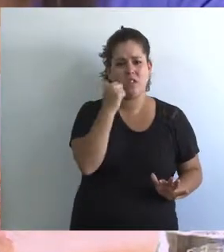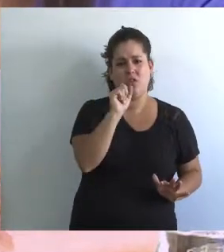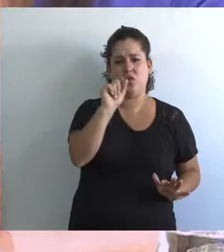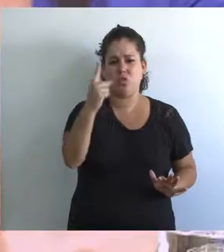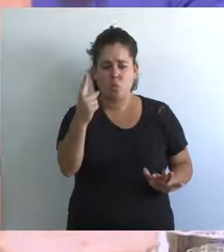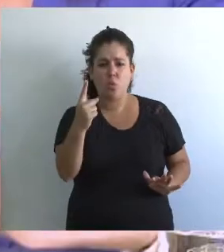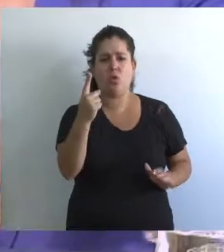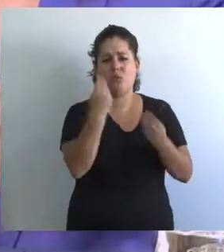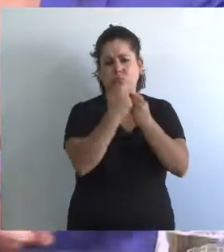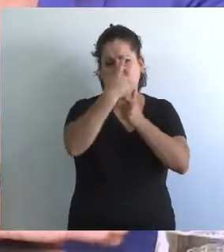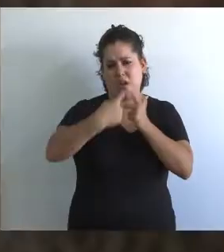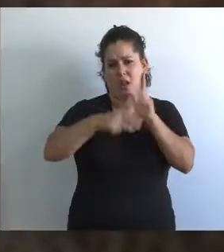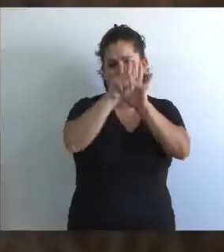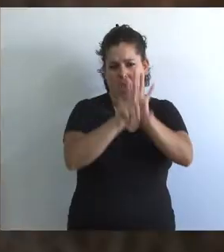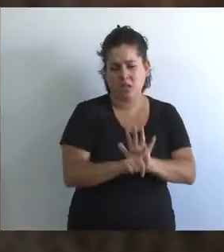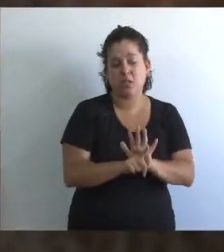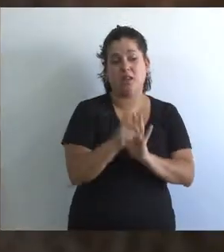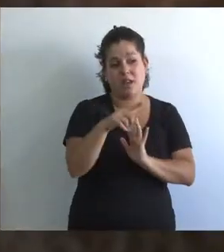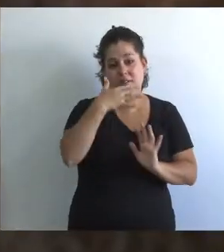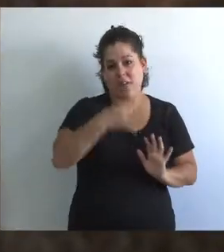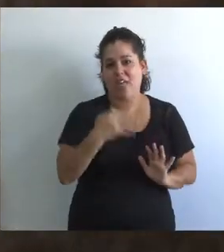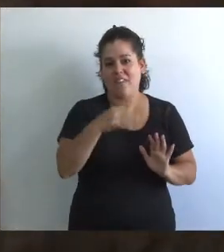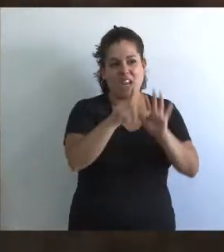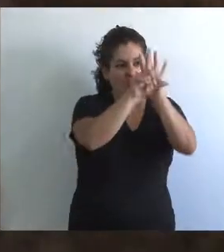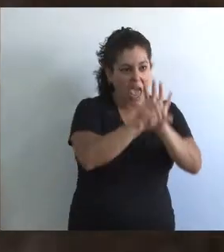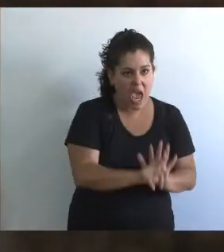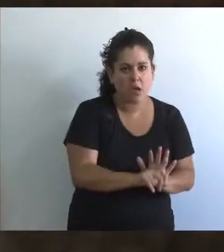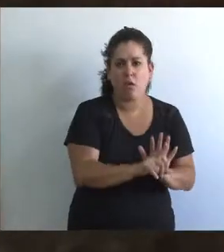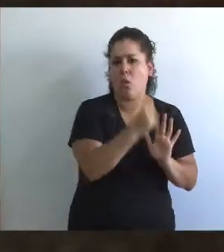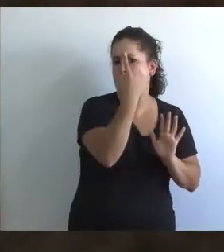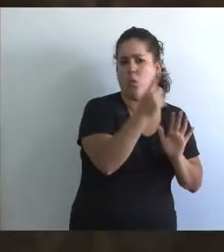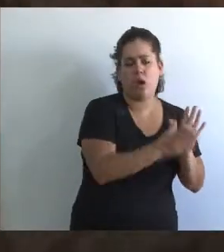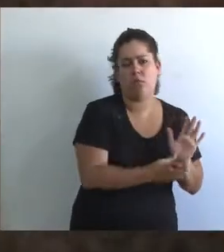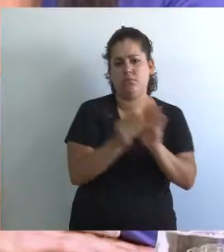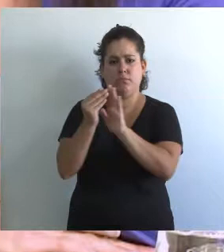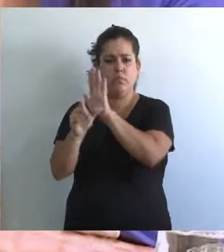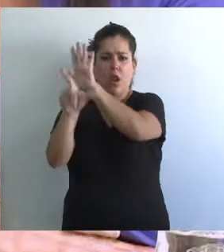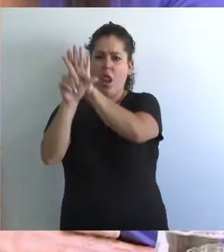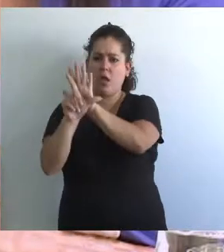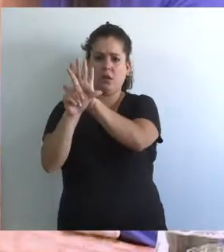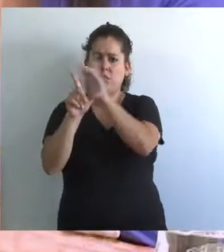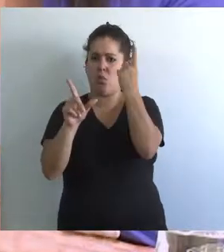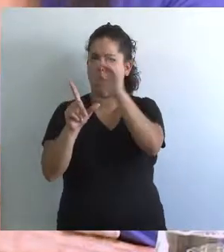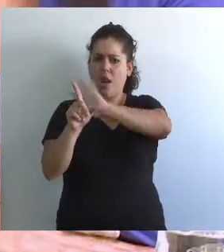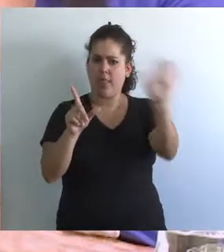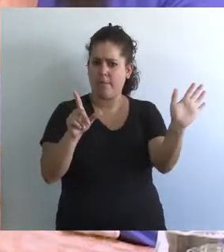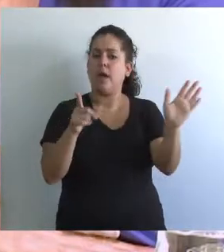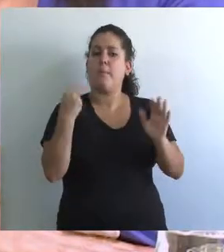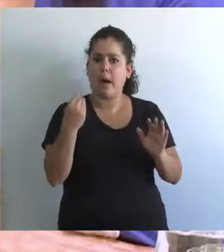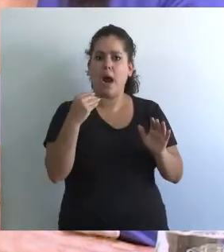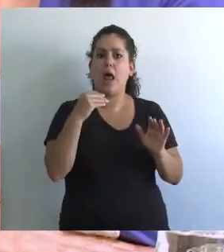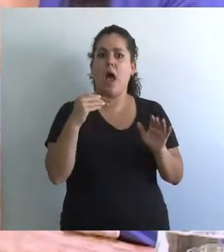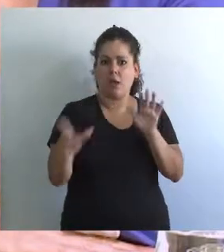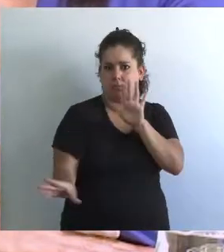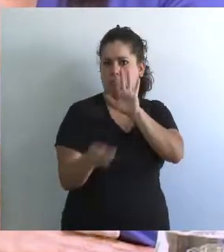24.901 y después, bueno, hay varias leyes que en realidad se debería unificar el tema, debería existir una sola ley que